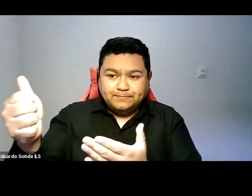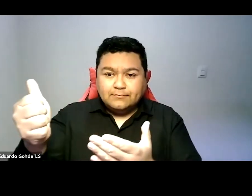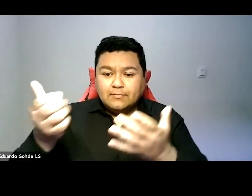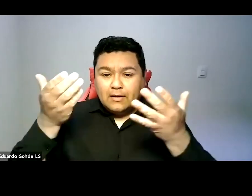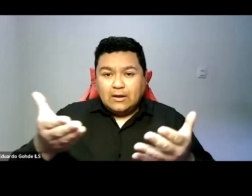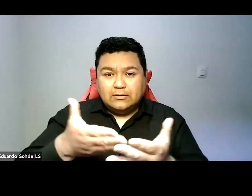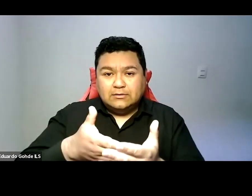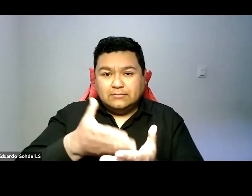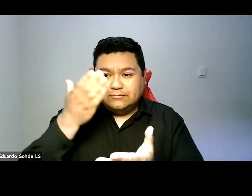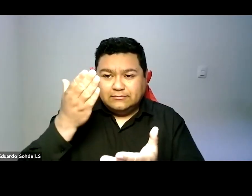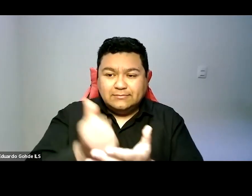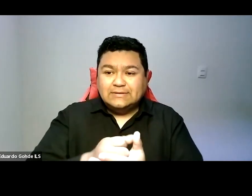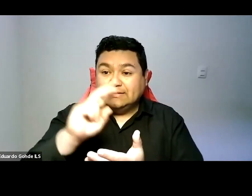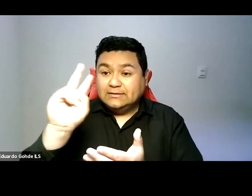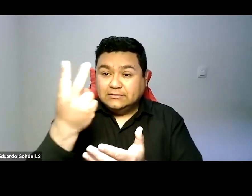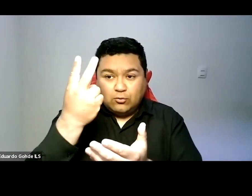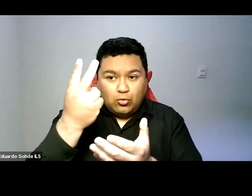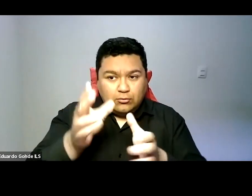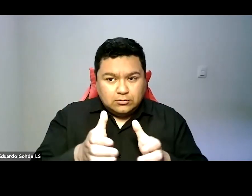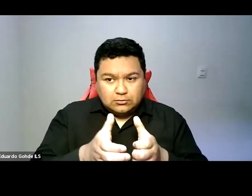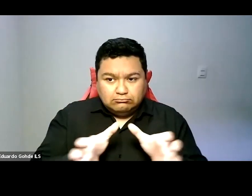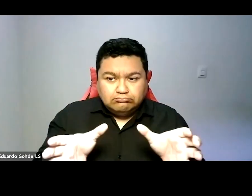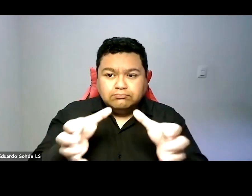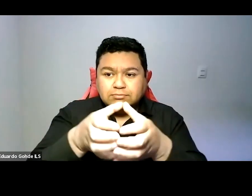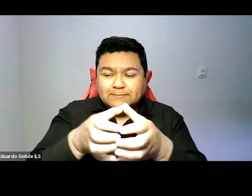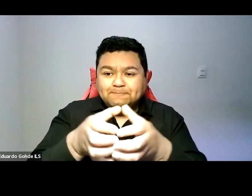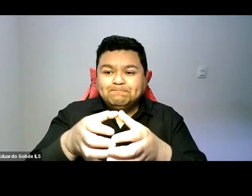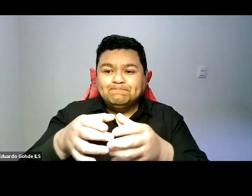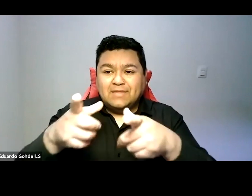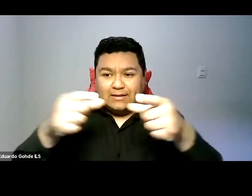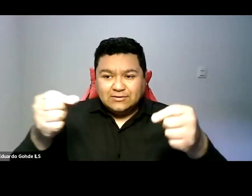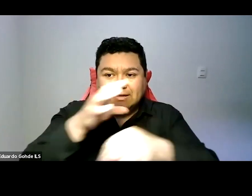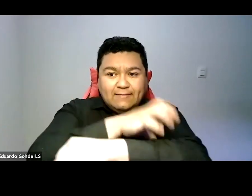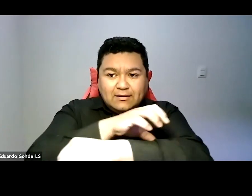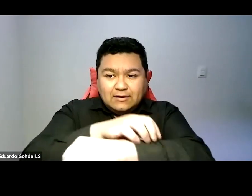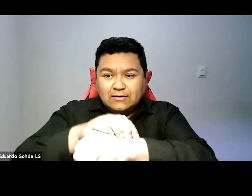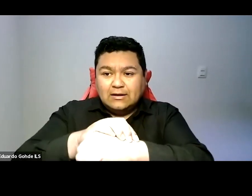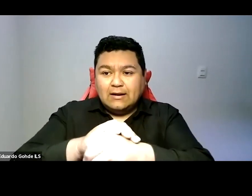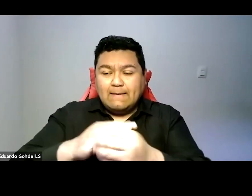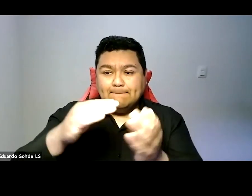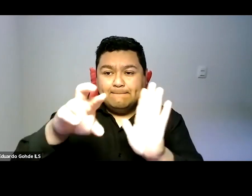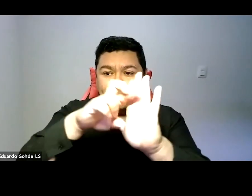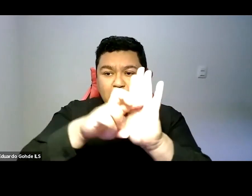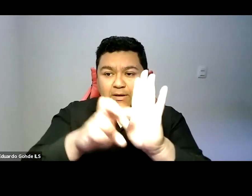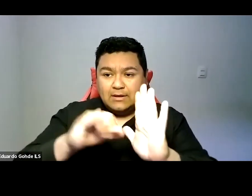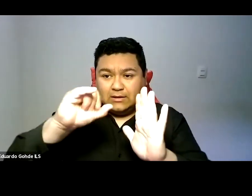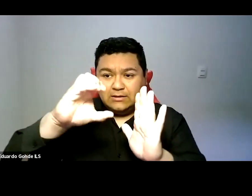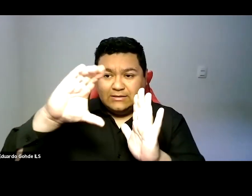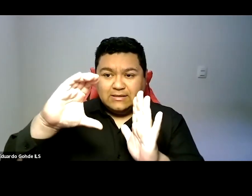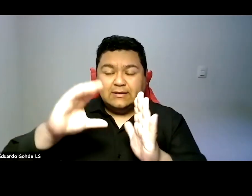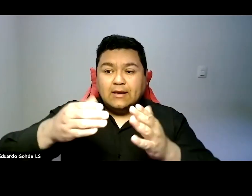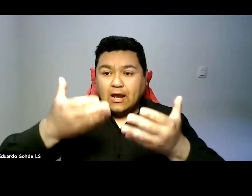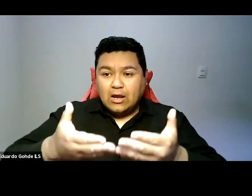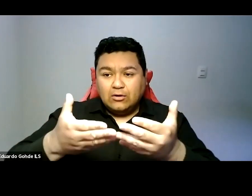del segundo Congreso Nacional e Interregional del programa ISEC, que inauguramos con la conferencia de